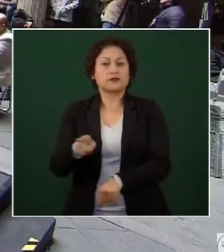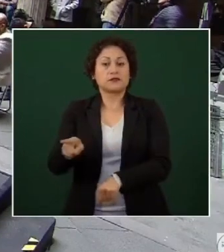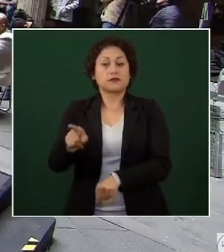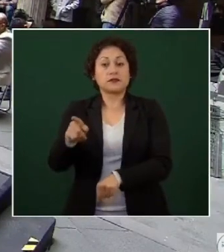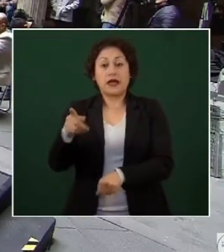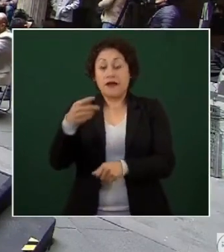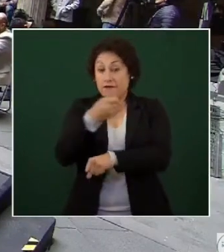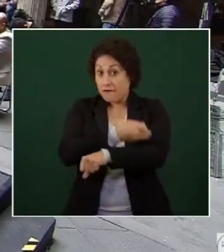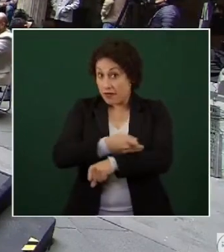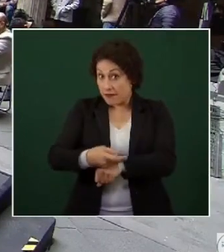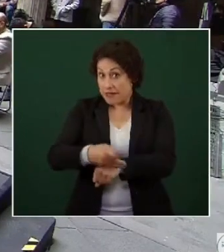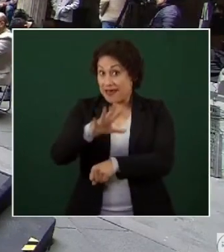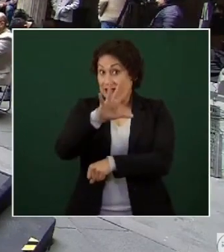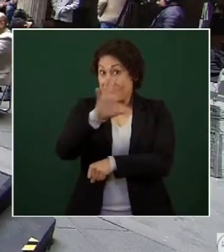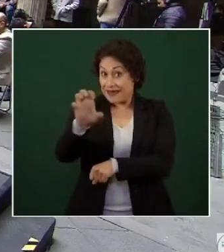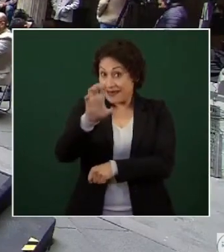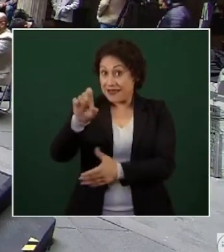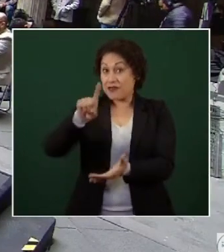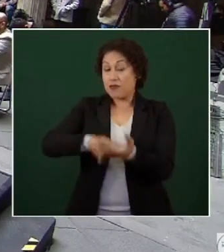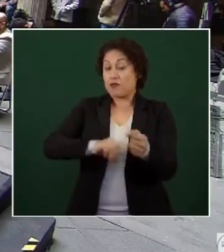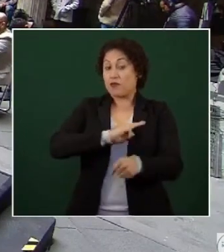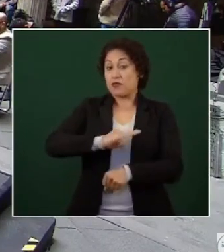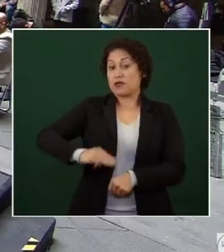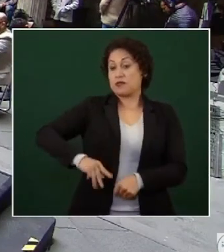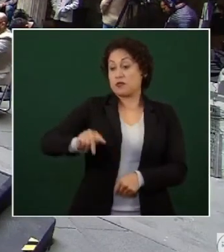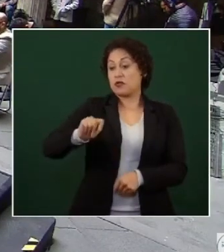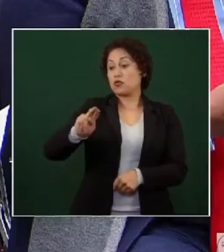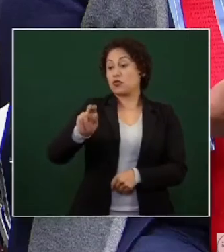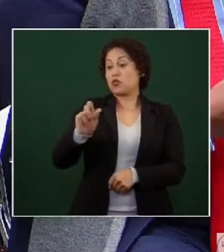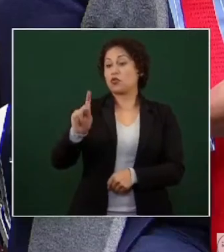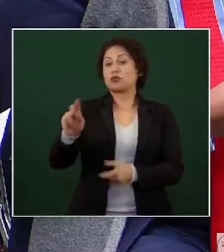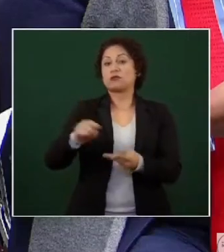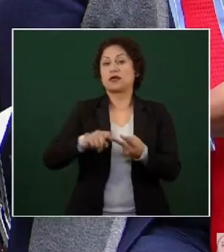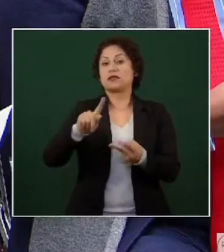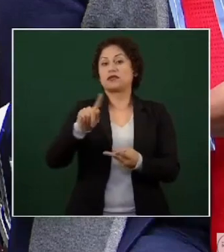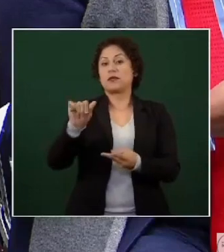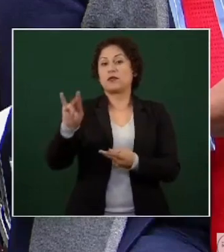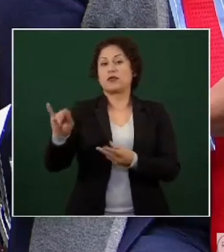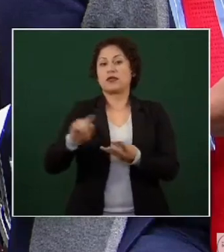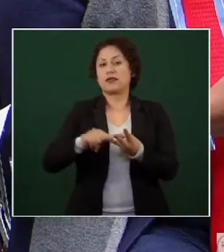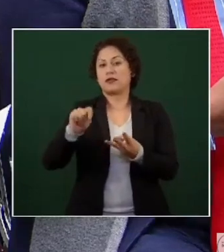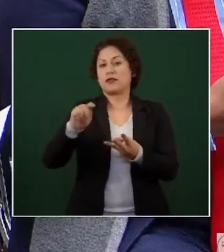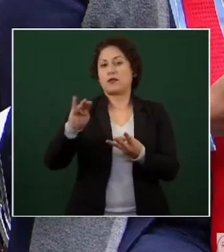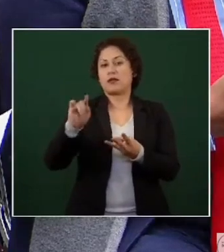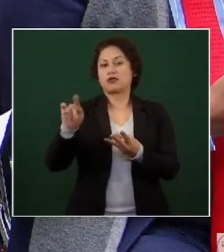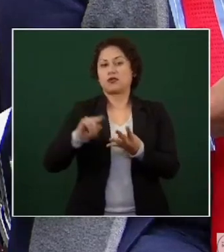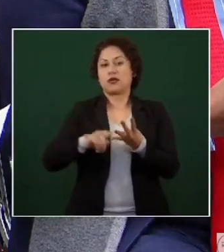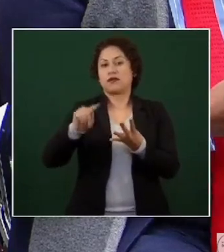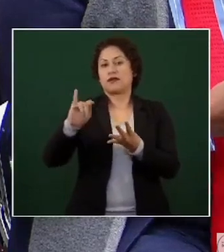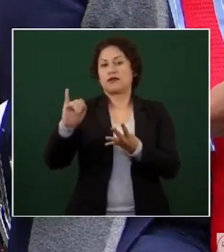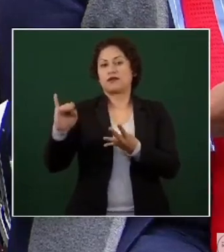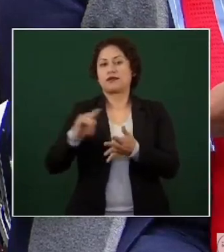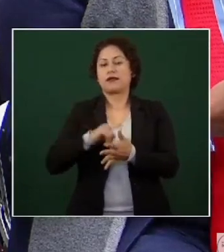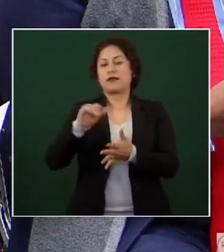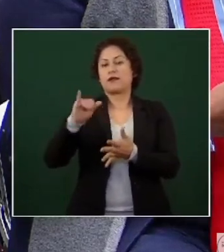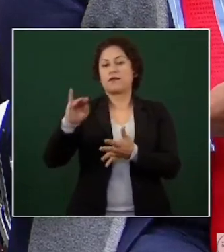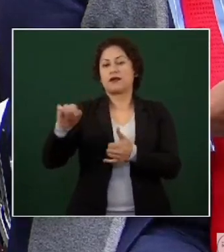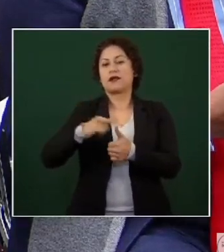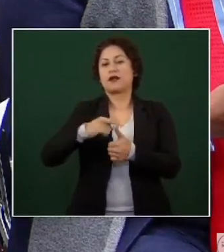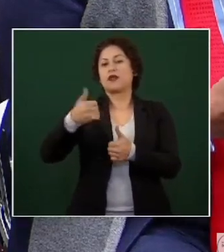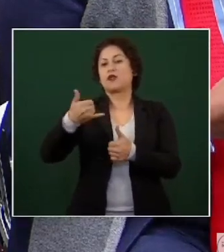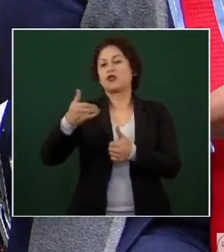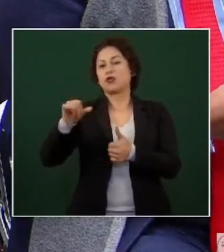diversas comunidades de los municipios de Tuxpan, Zapotlán el Grande, Tamazula, de Gordiano, Tecatitlán, La Barca, Ayotlán,